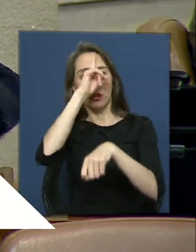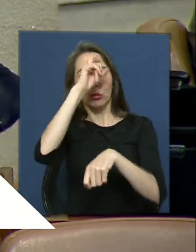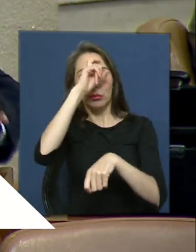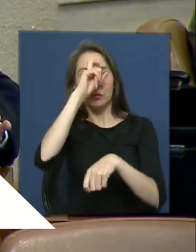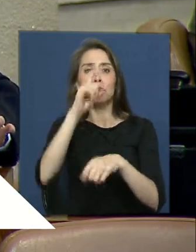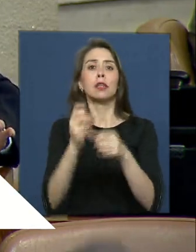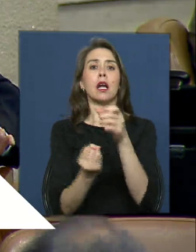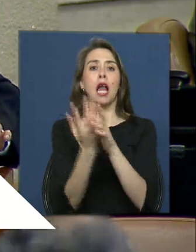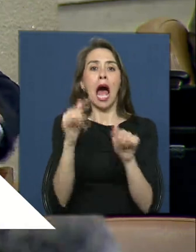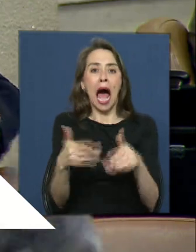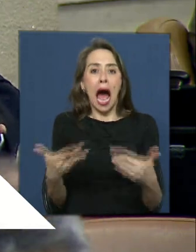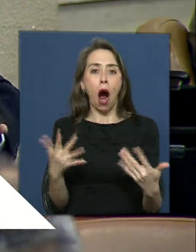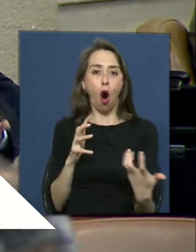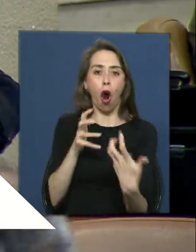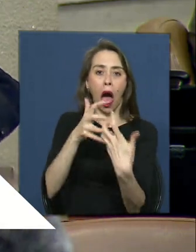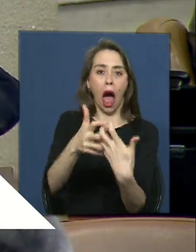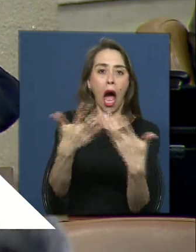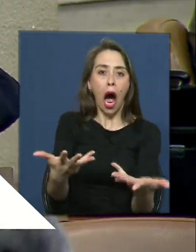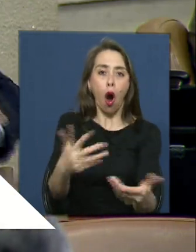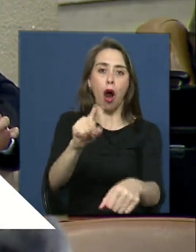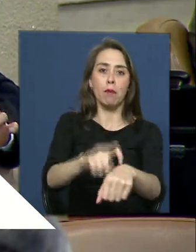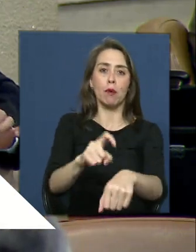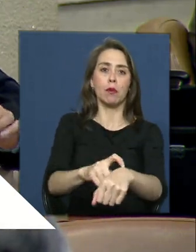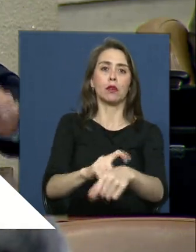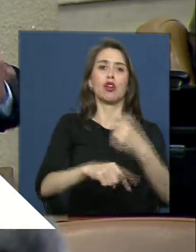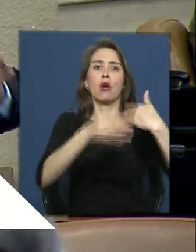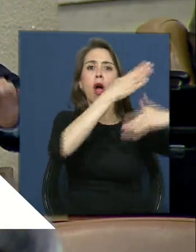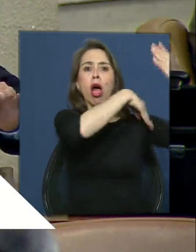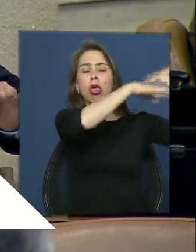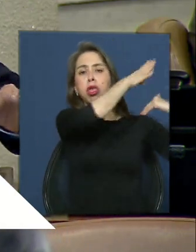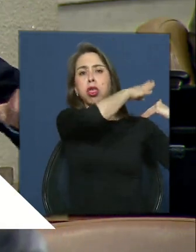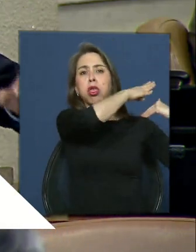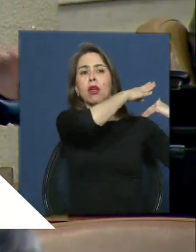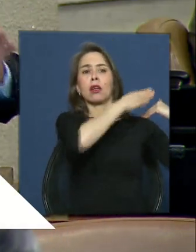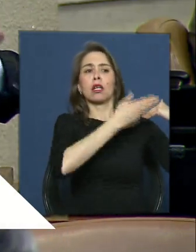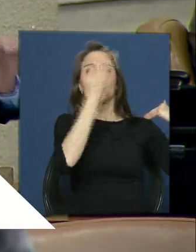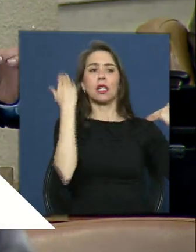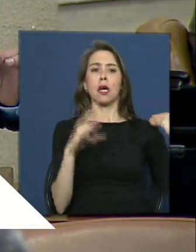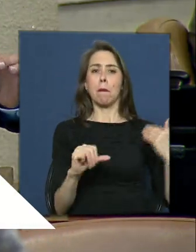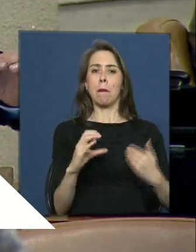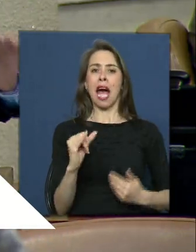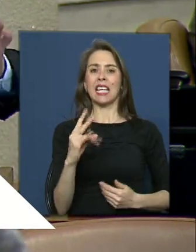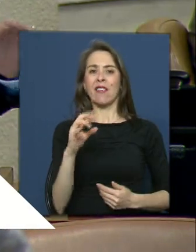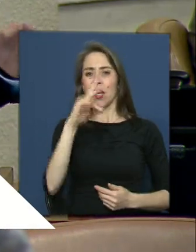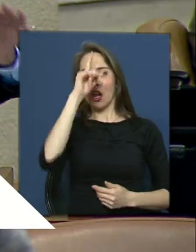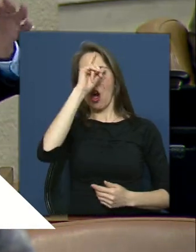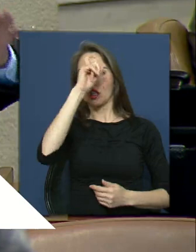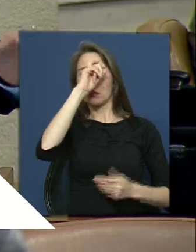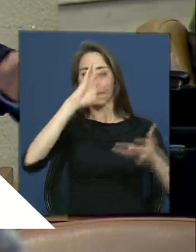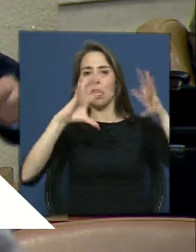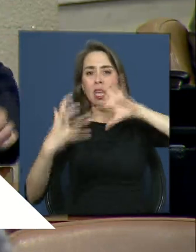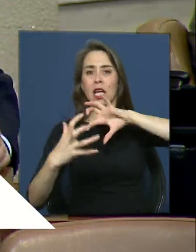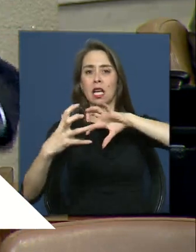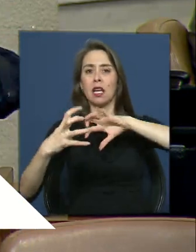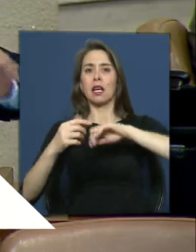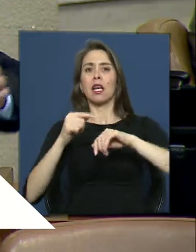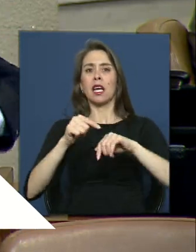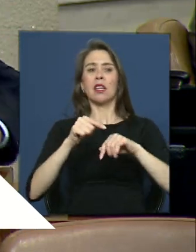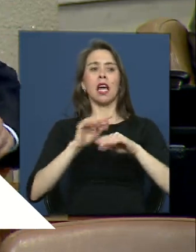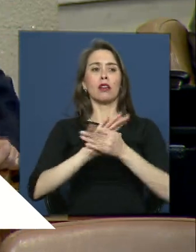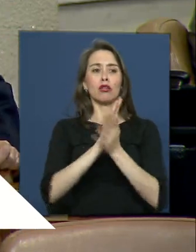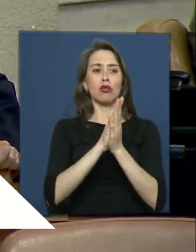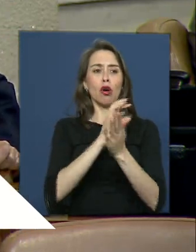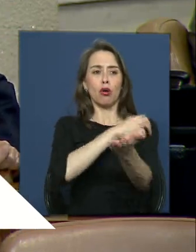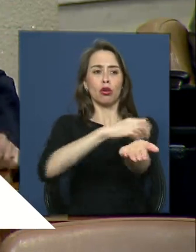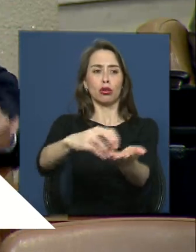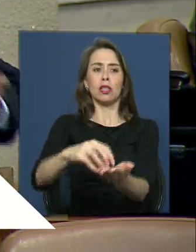a los tiempos actuales y no del siglo pasado, desde MacIver, en un edificio vetusto, que den todas las indicaciones para todo el país. Eliminar